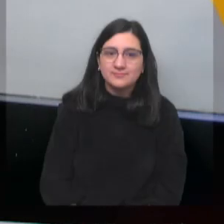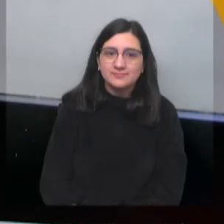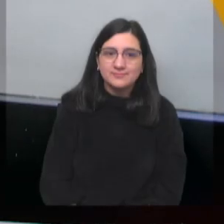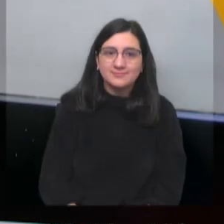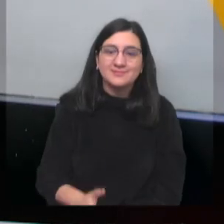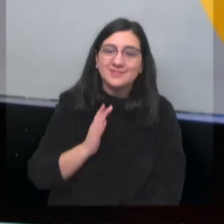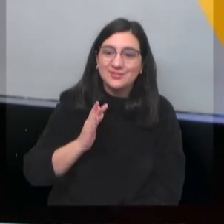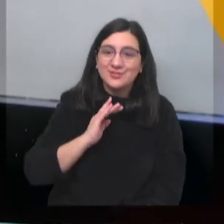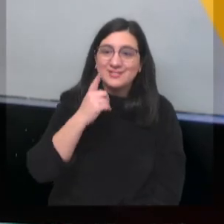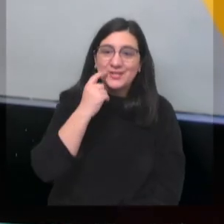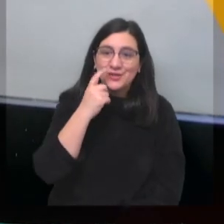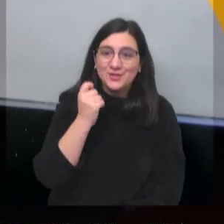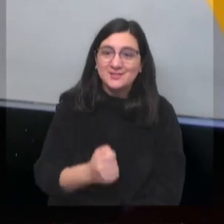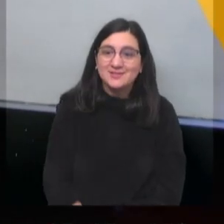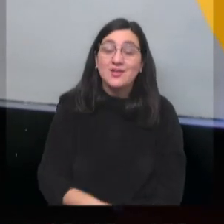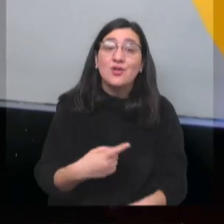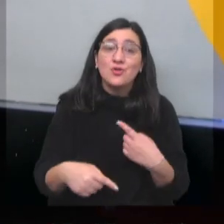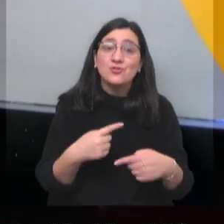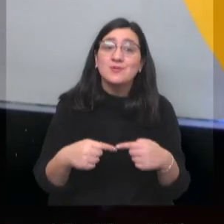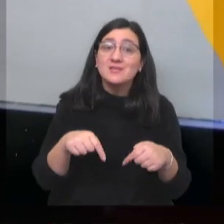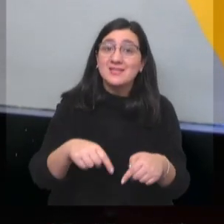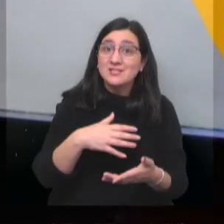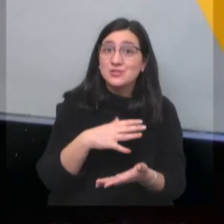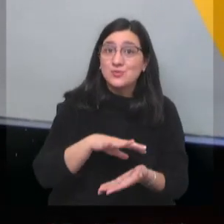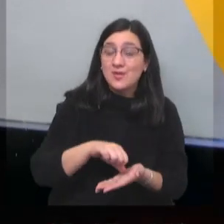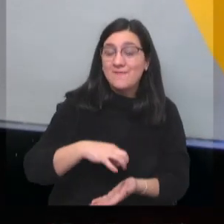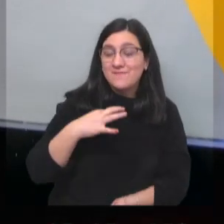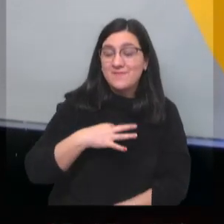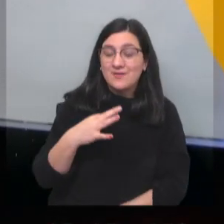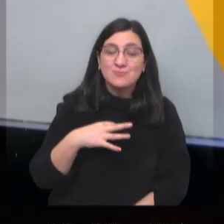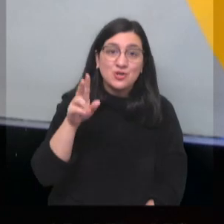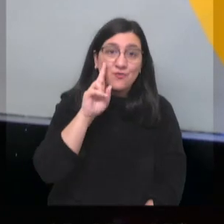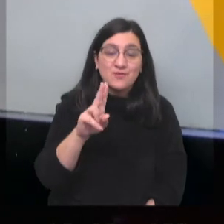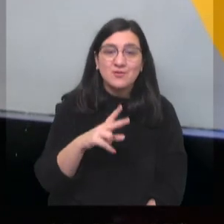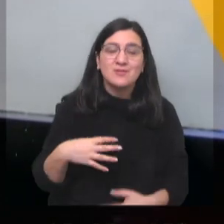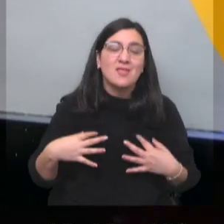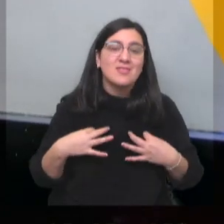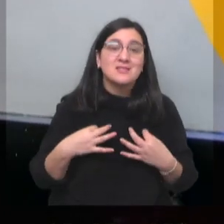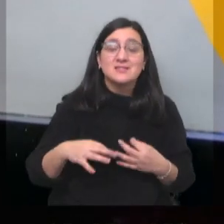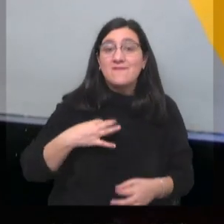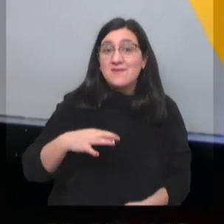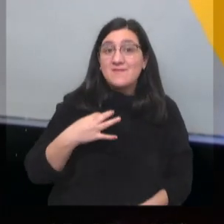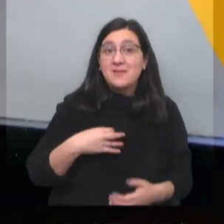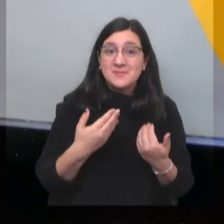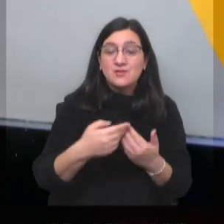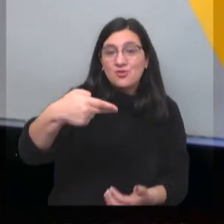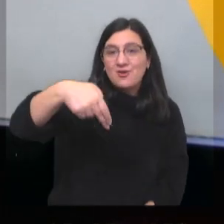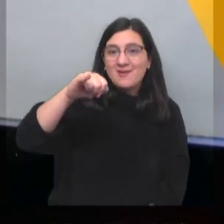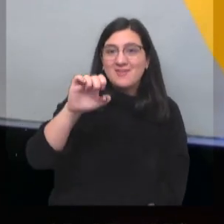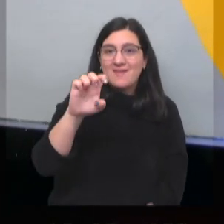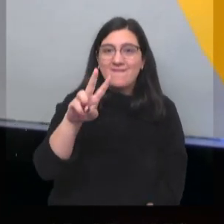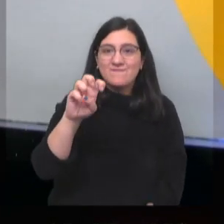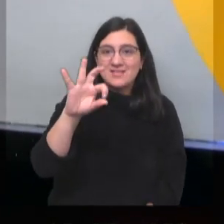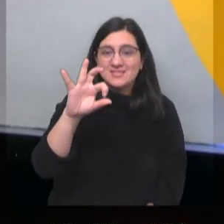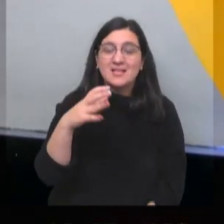razón. Señoras, señores, seguimos aquí en Ciudad Viva y como lo vieron, Tendencia Viva está arrancando en este momento con Nieves Pereira, que nos viene a